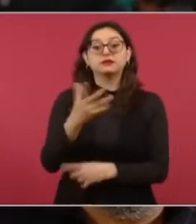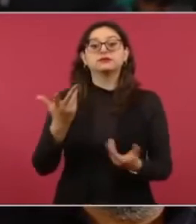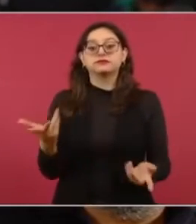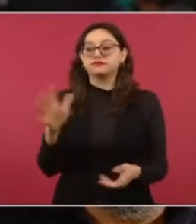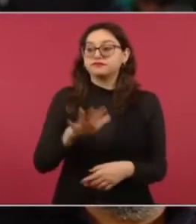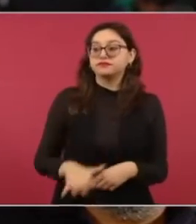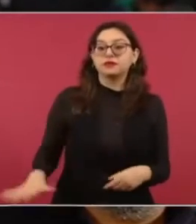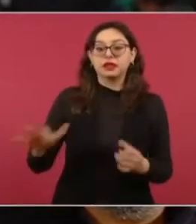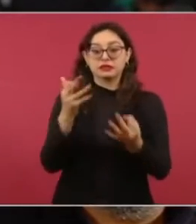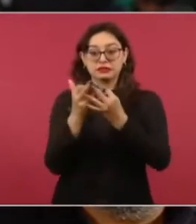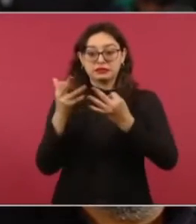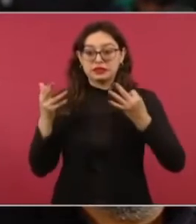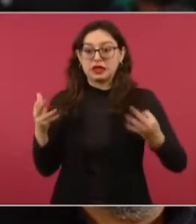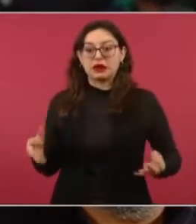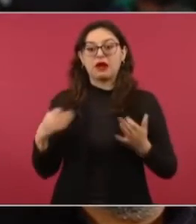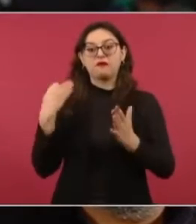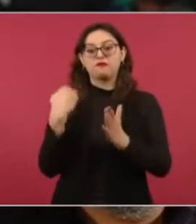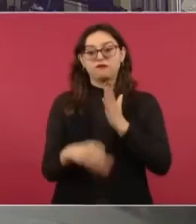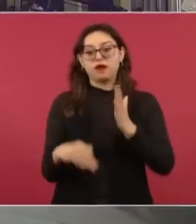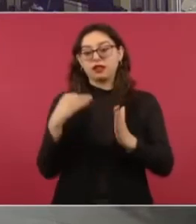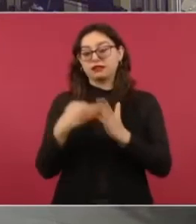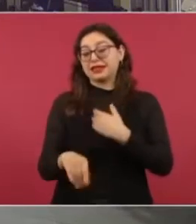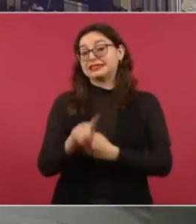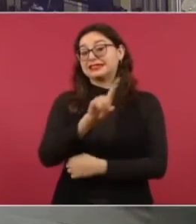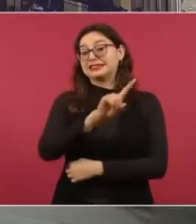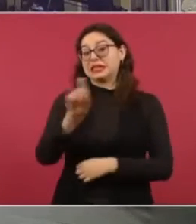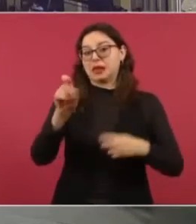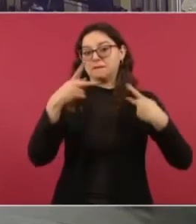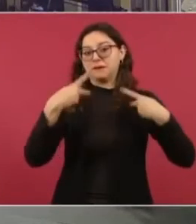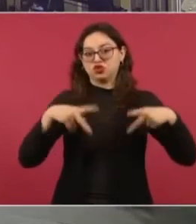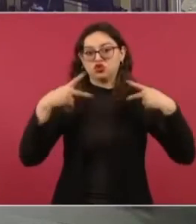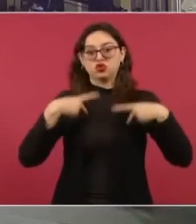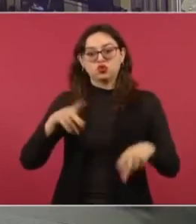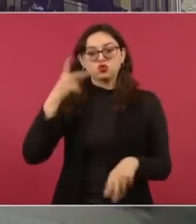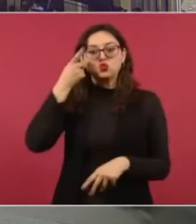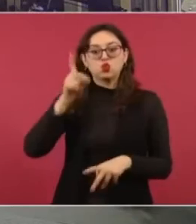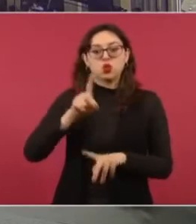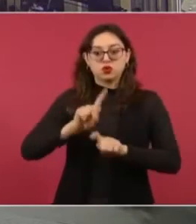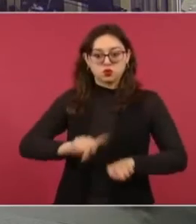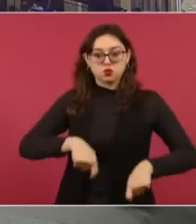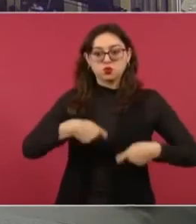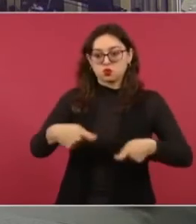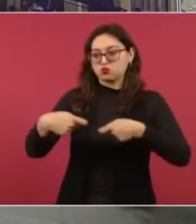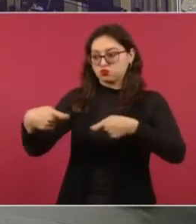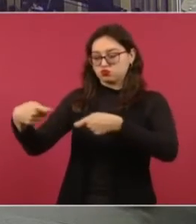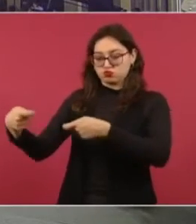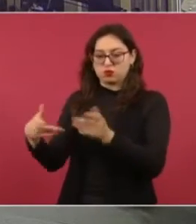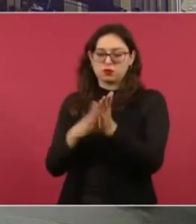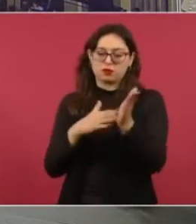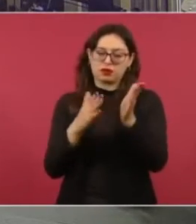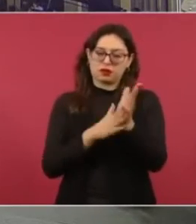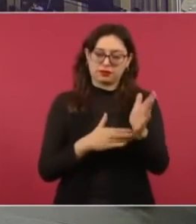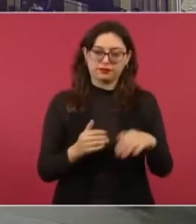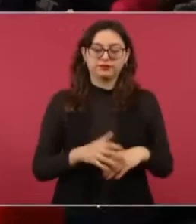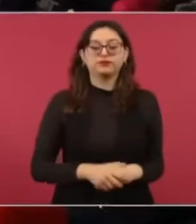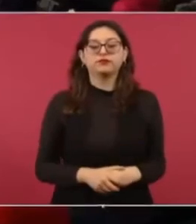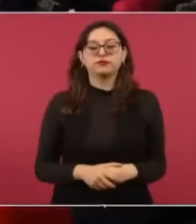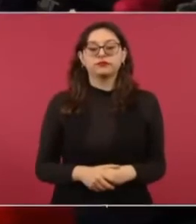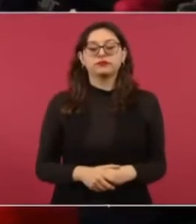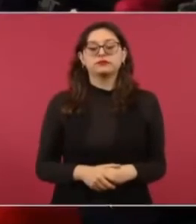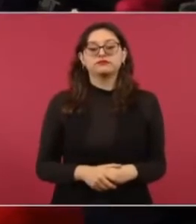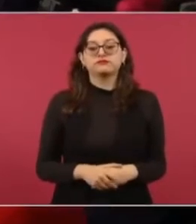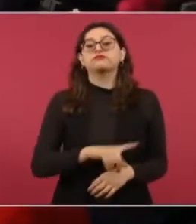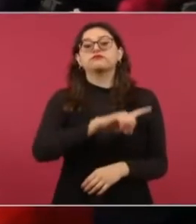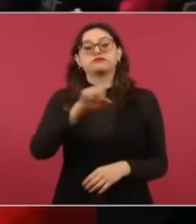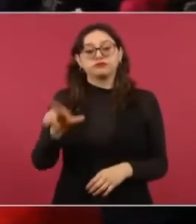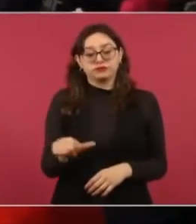poseedores de tierra, que falta que se les entregue sus posesiones legalmente, sus títulos de propiedad. Después de ahí, pues